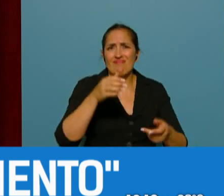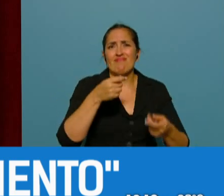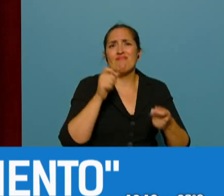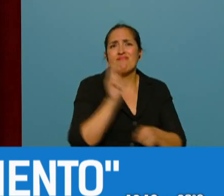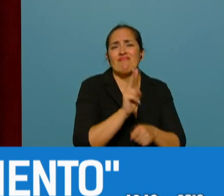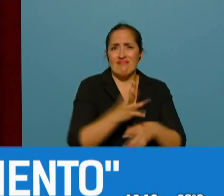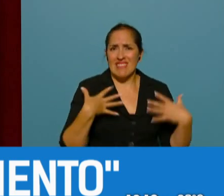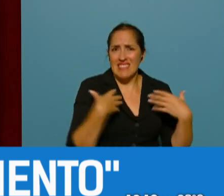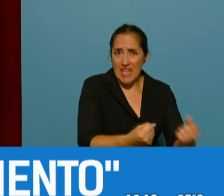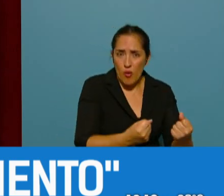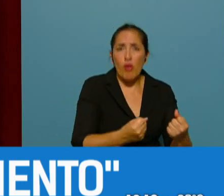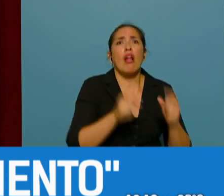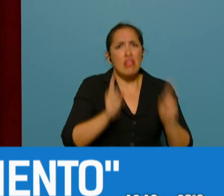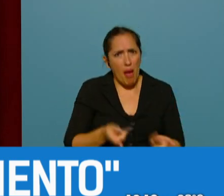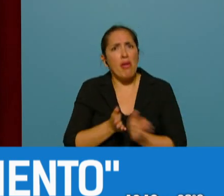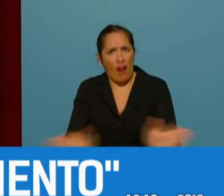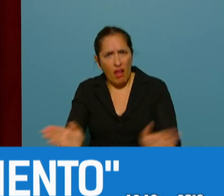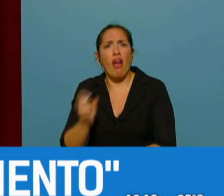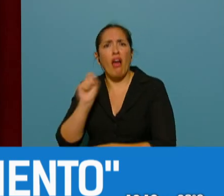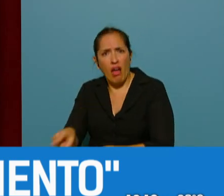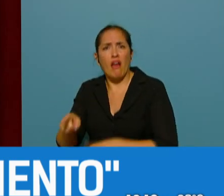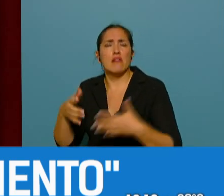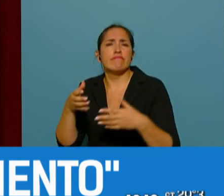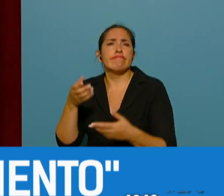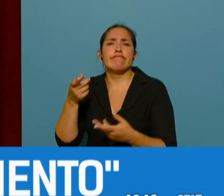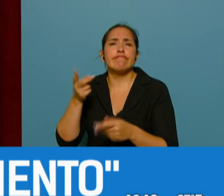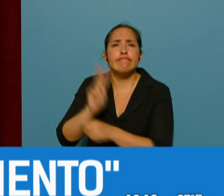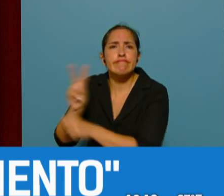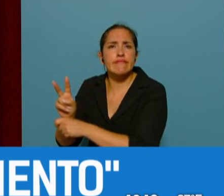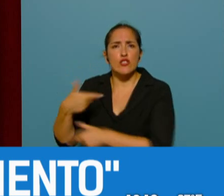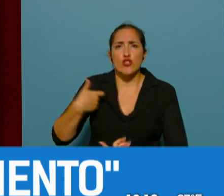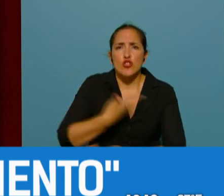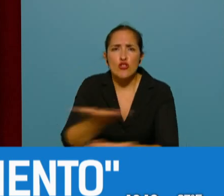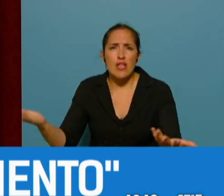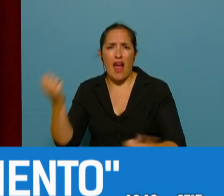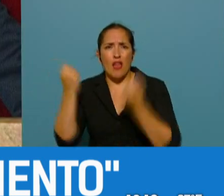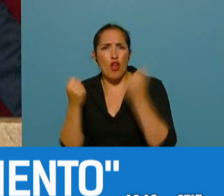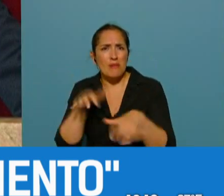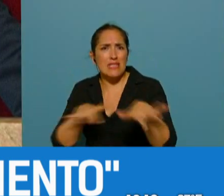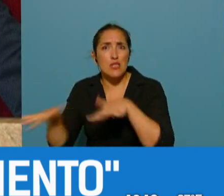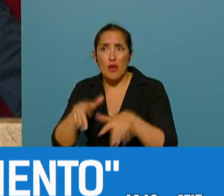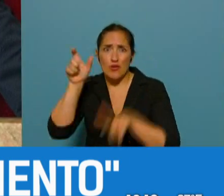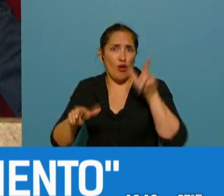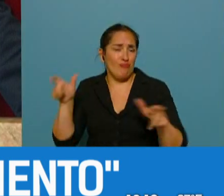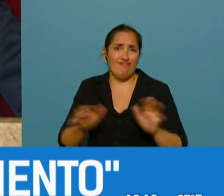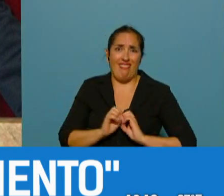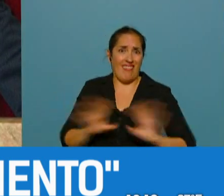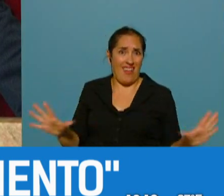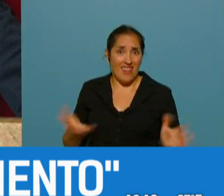de impulsar medidas económicas y de protección social para paliar los efectos de la inédita calamidad que